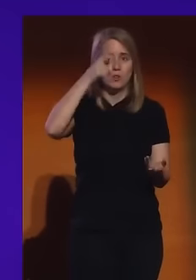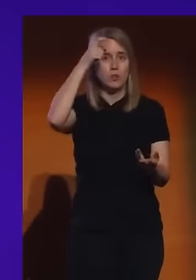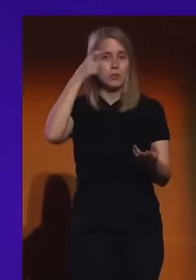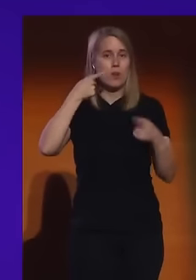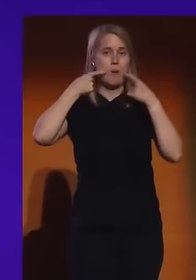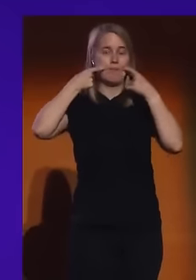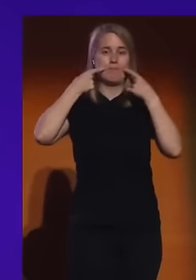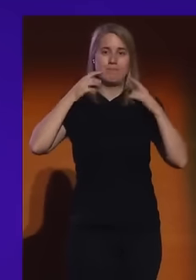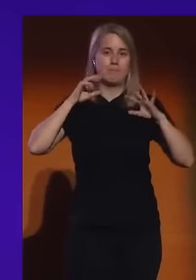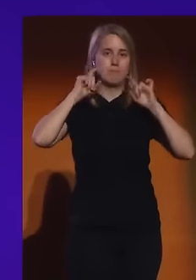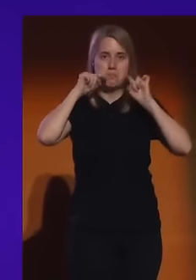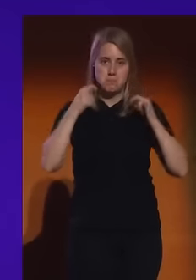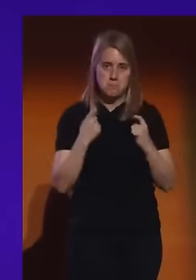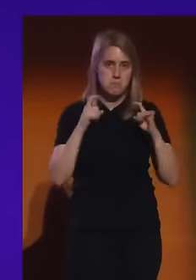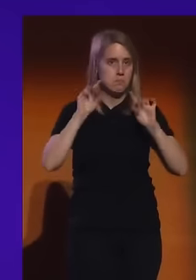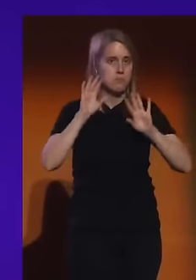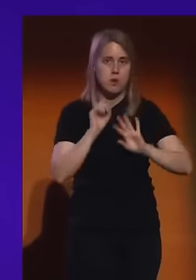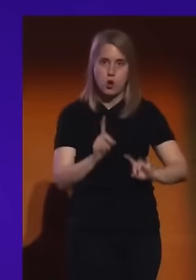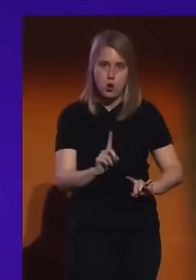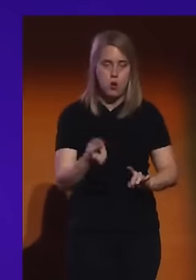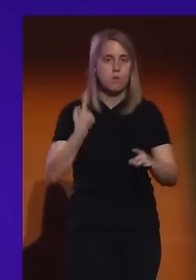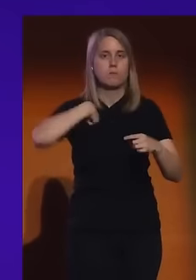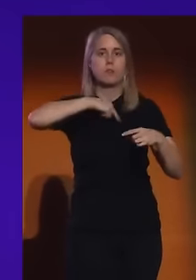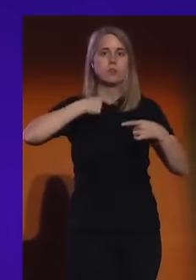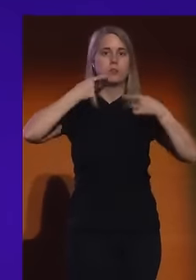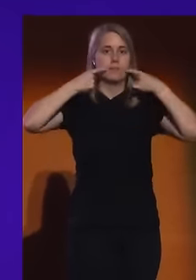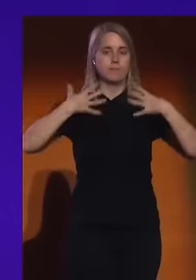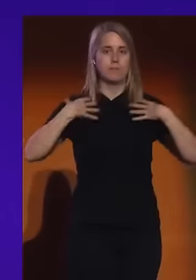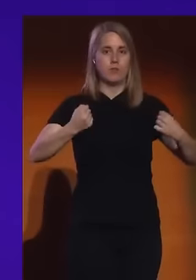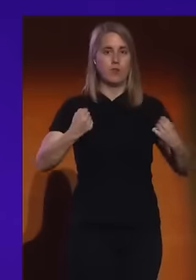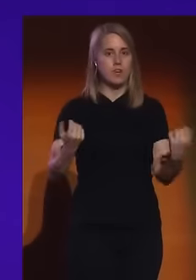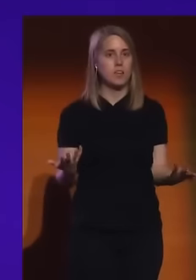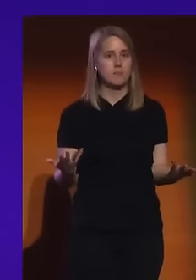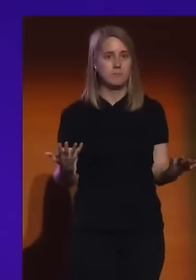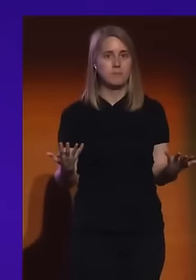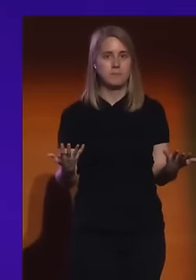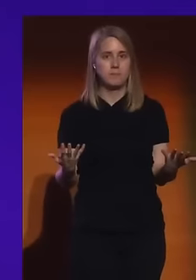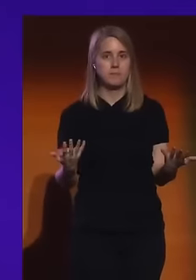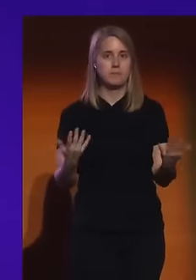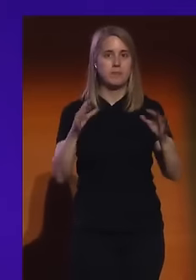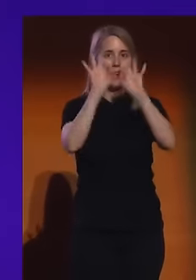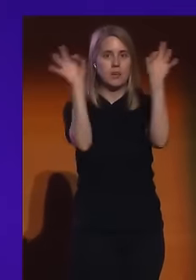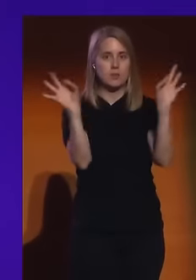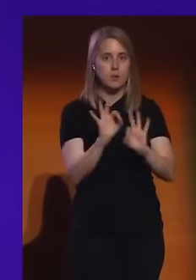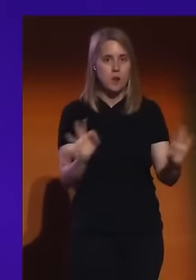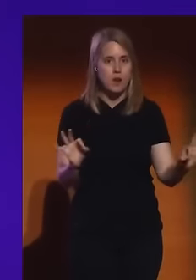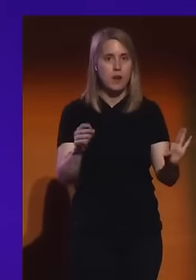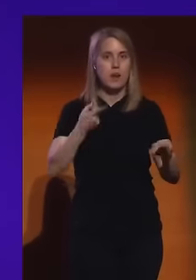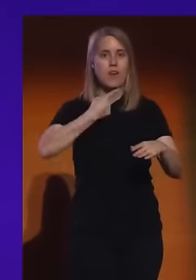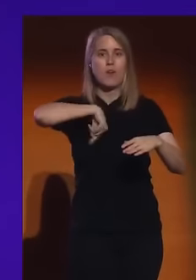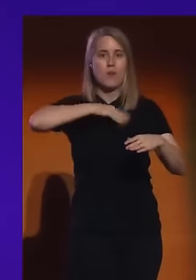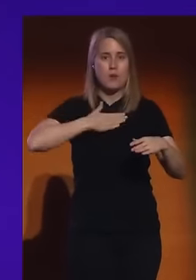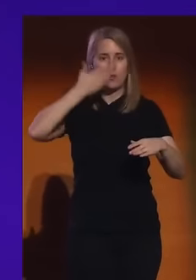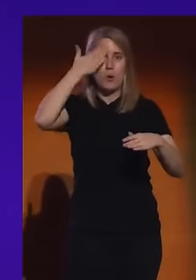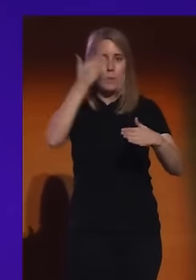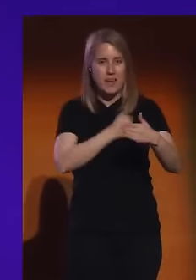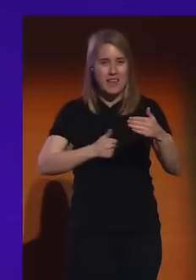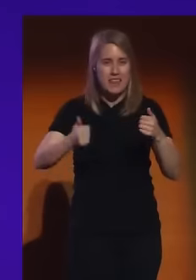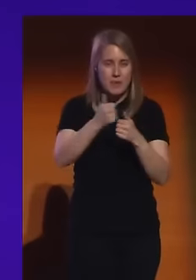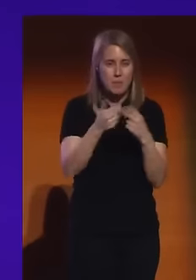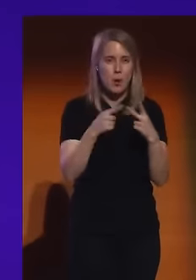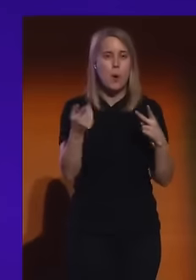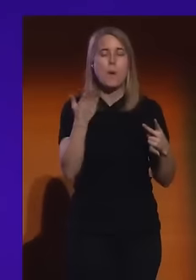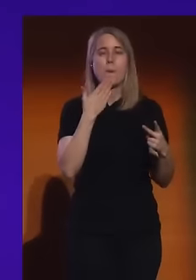galen ezgu galdo guk sendas euskal herria gure pripio eta